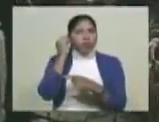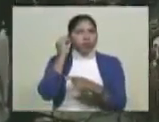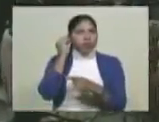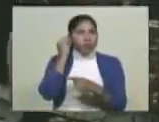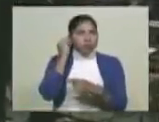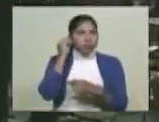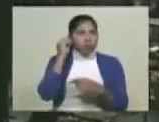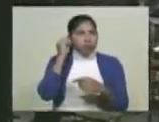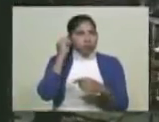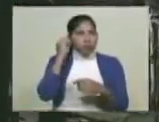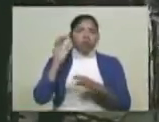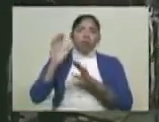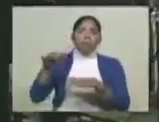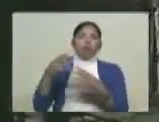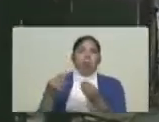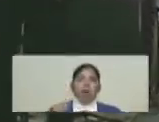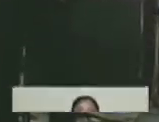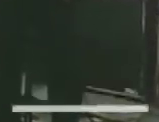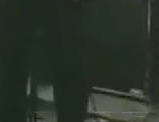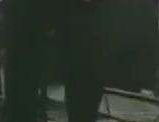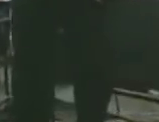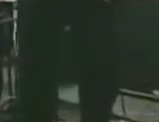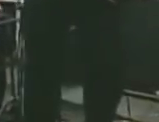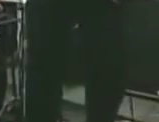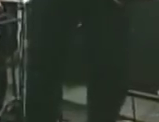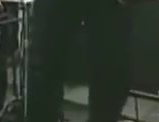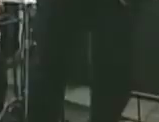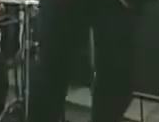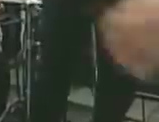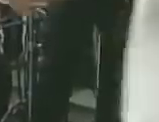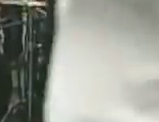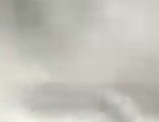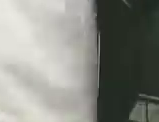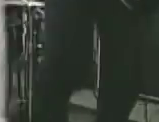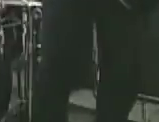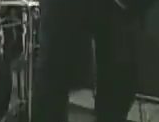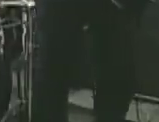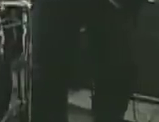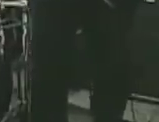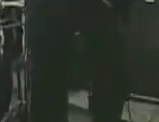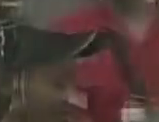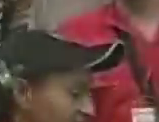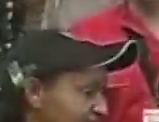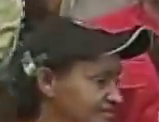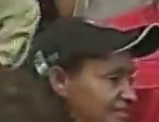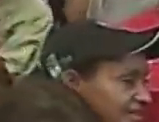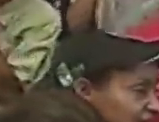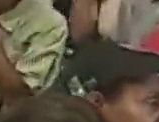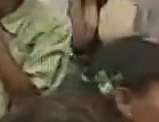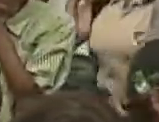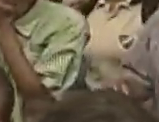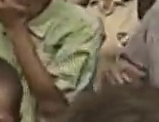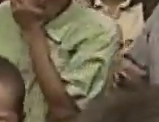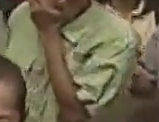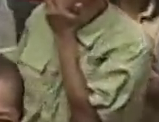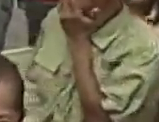presidente Nicolás Maduro Moros en los próximos meses. Esta es la información que nosotros podemos aportar por los